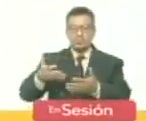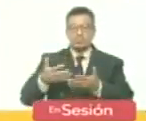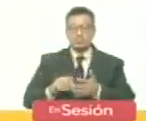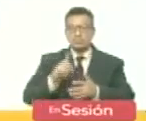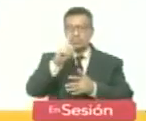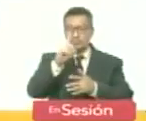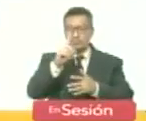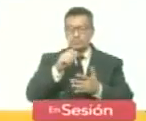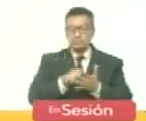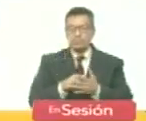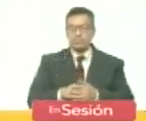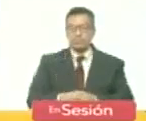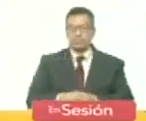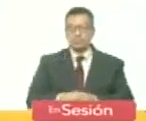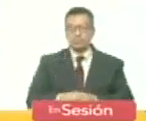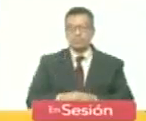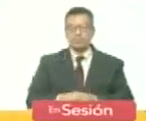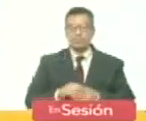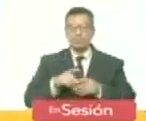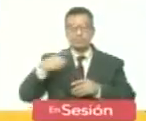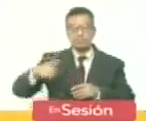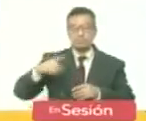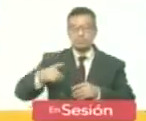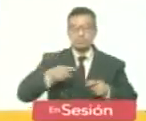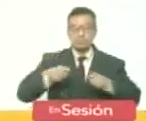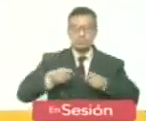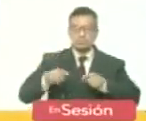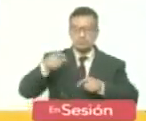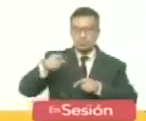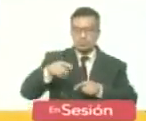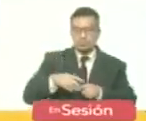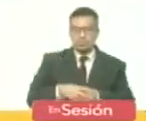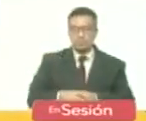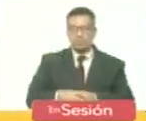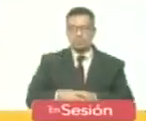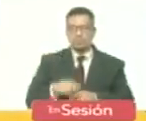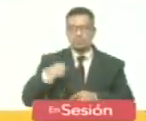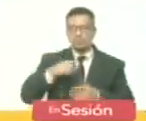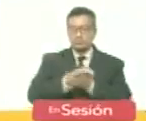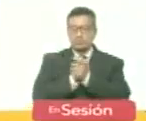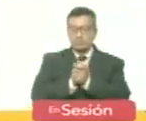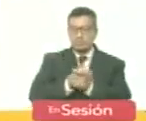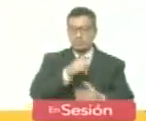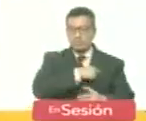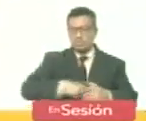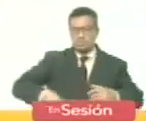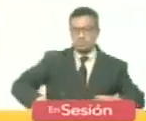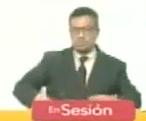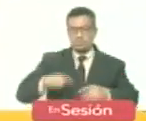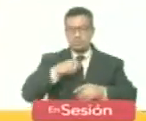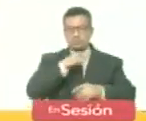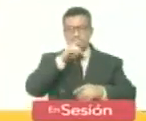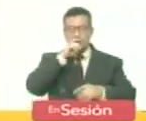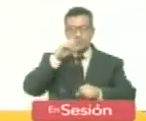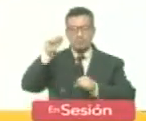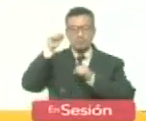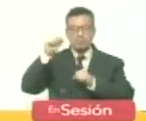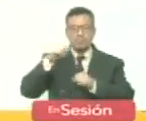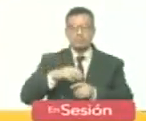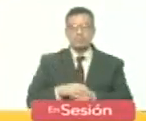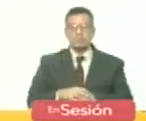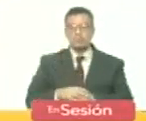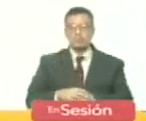uno. Y la derecha reaccionaria, como el compañero presidente de la República, Nicolás